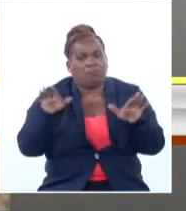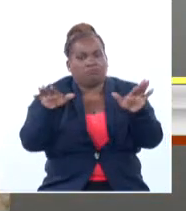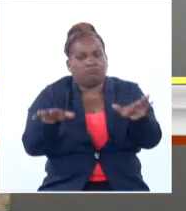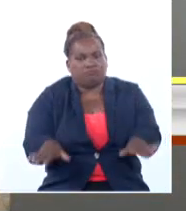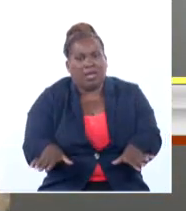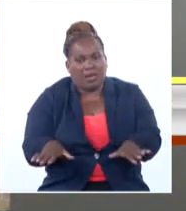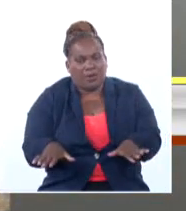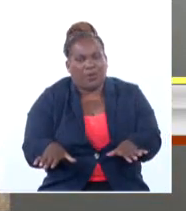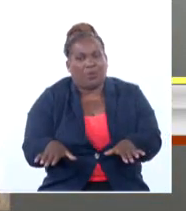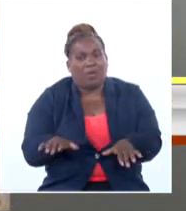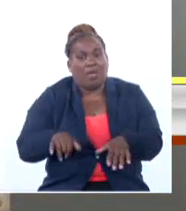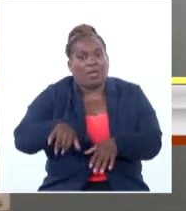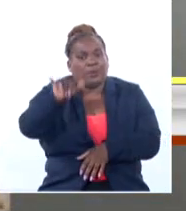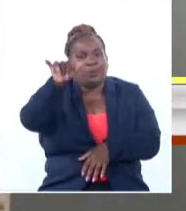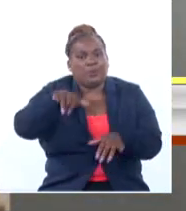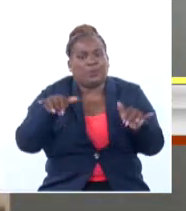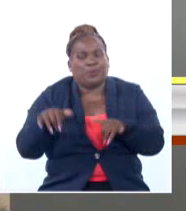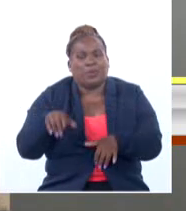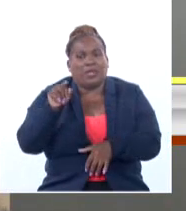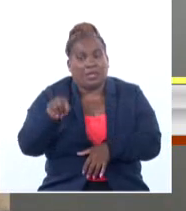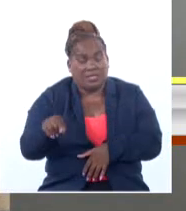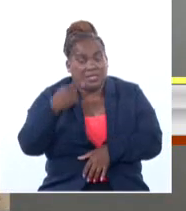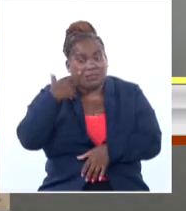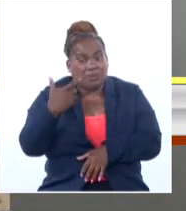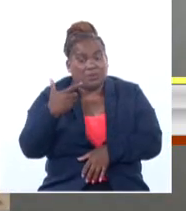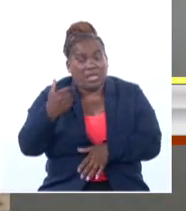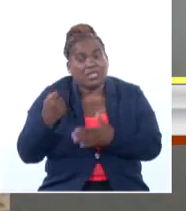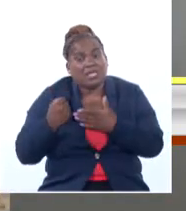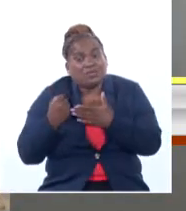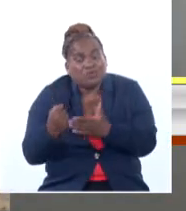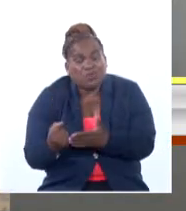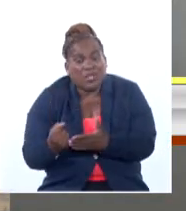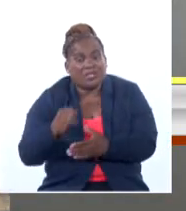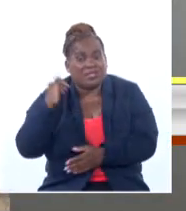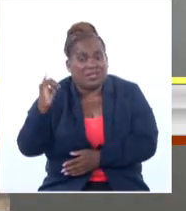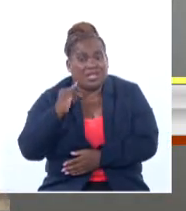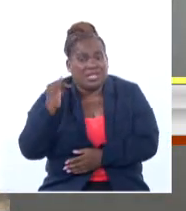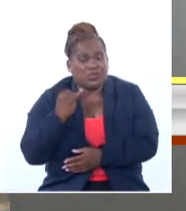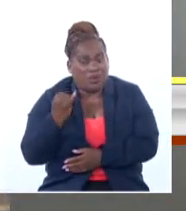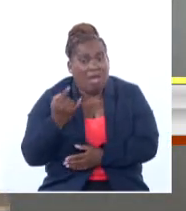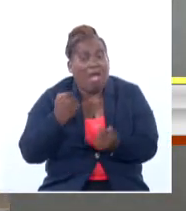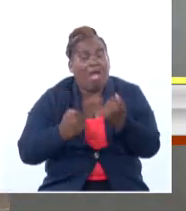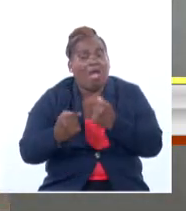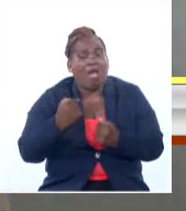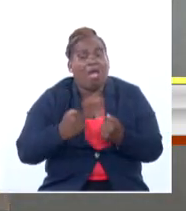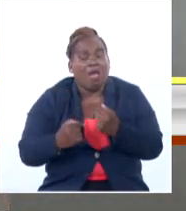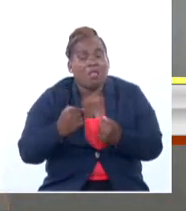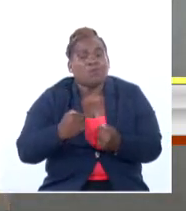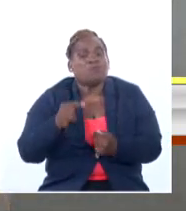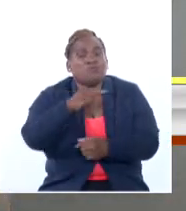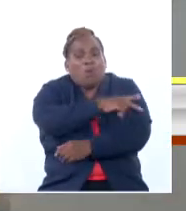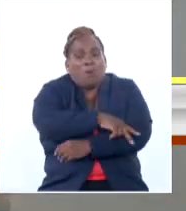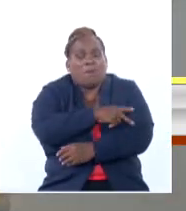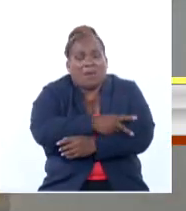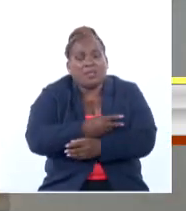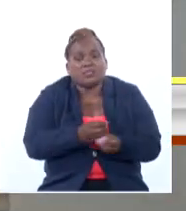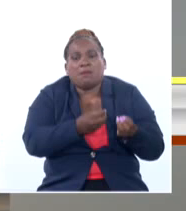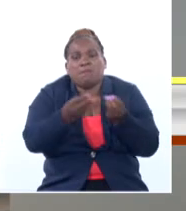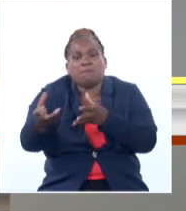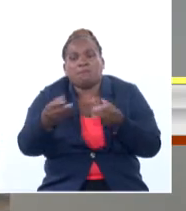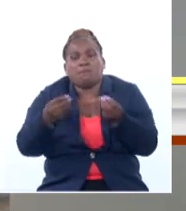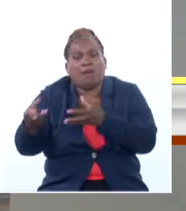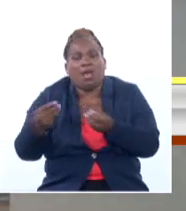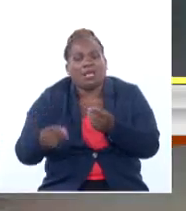de la terminal, una puerta de entrada esencial para la ayuda internacional que envían algunos países, burlando las sanciones estadounidenses